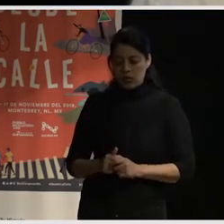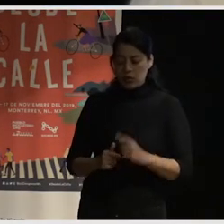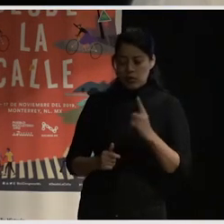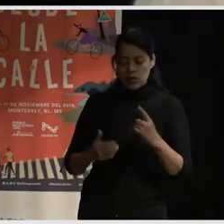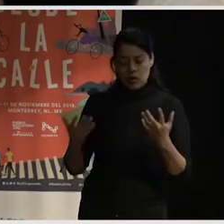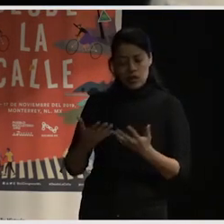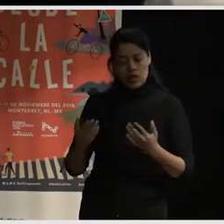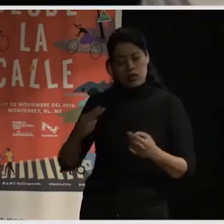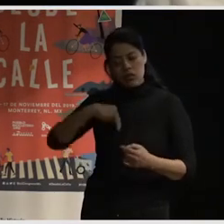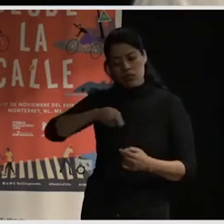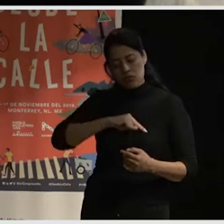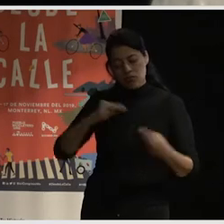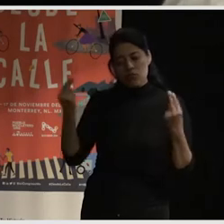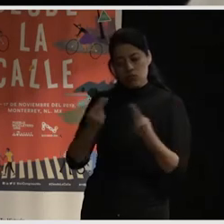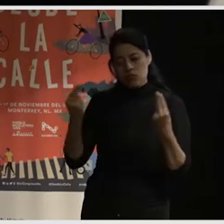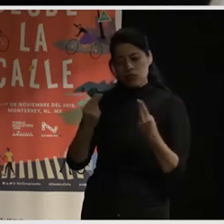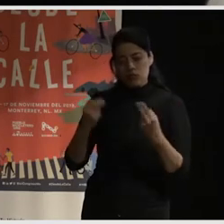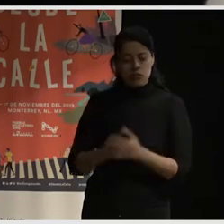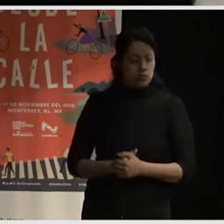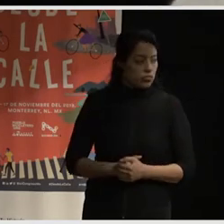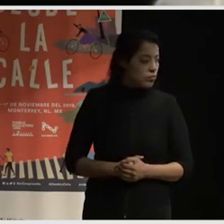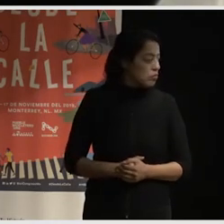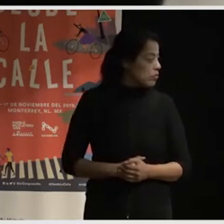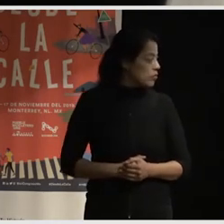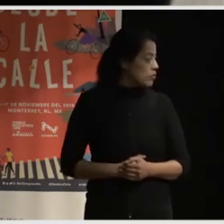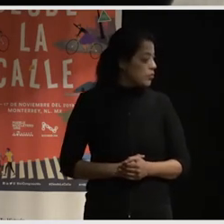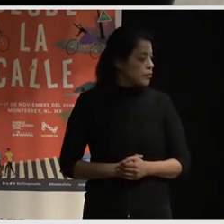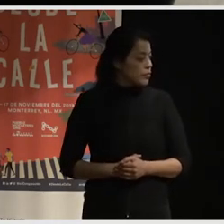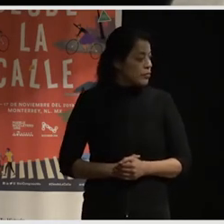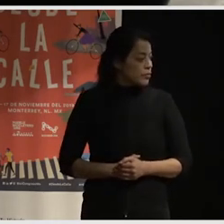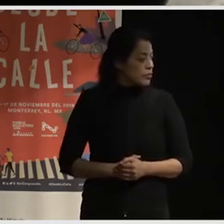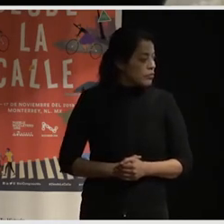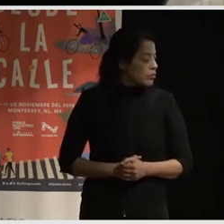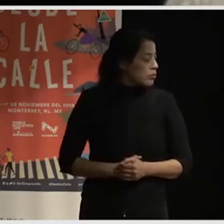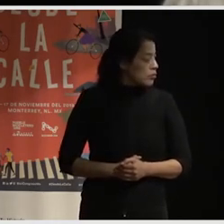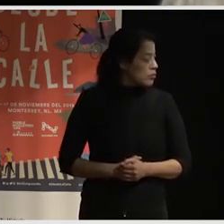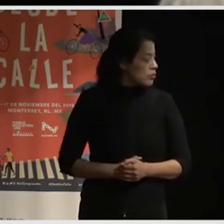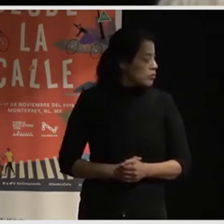las acciones que necesitamos y quién podemos pasarla bien después sí